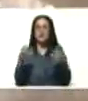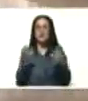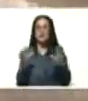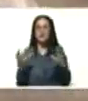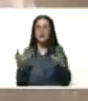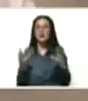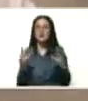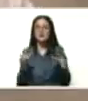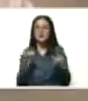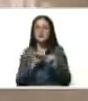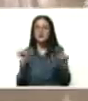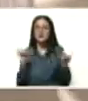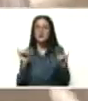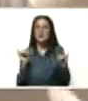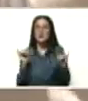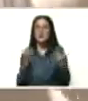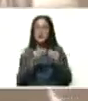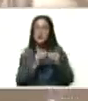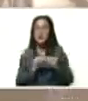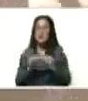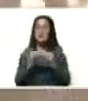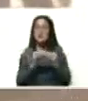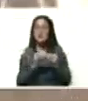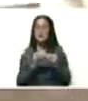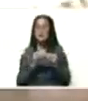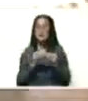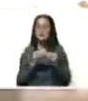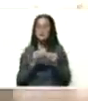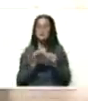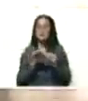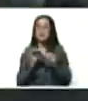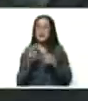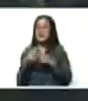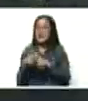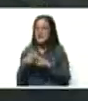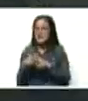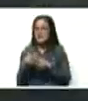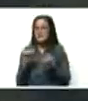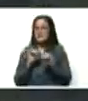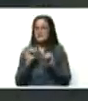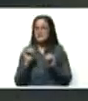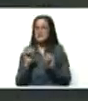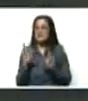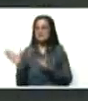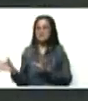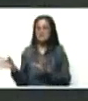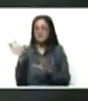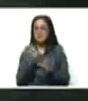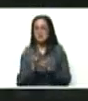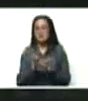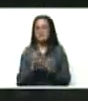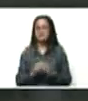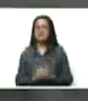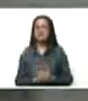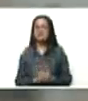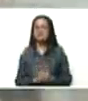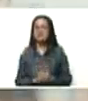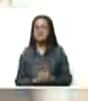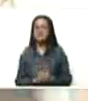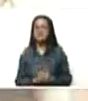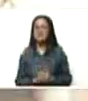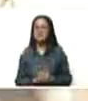ya reparado. Reparado. Llegado del taller para montárselo al vagón como tal. Qué bueno. Este